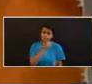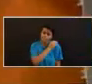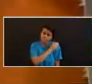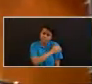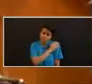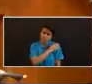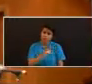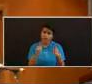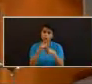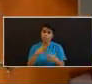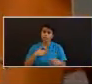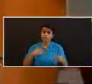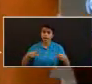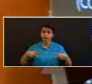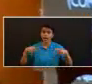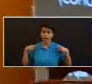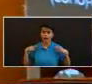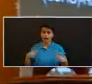misericordia con mi vida.